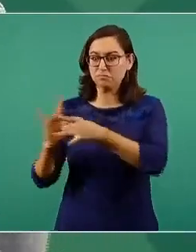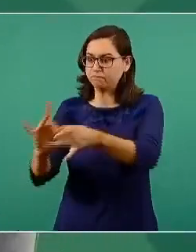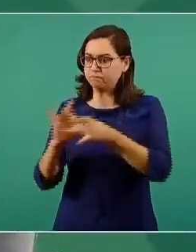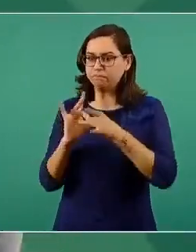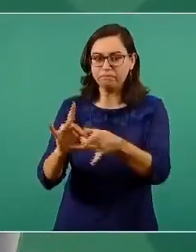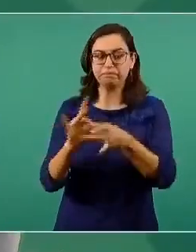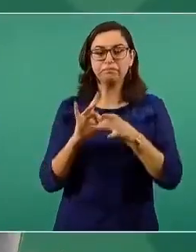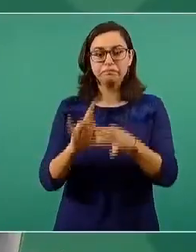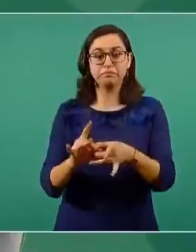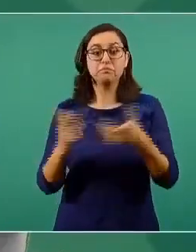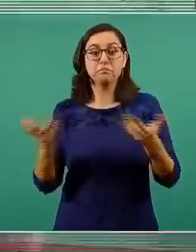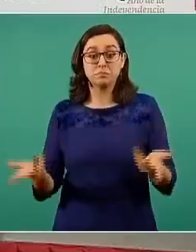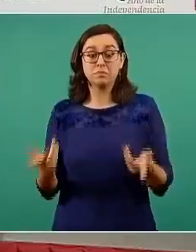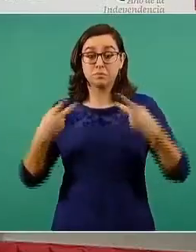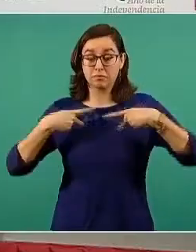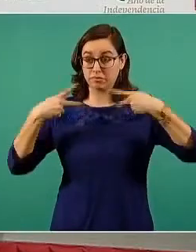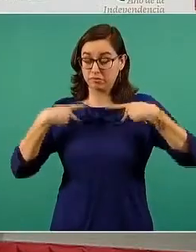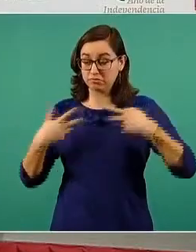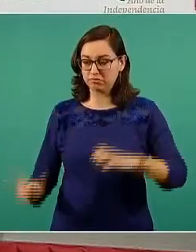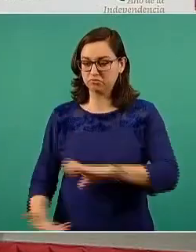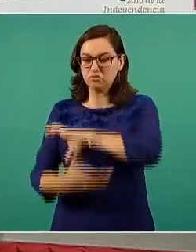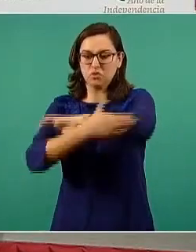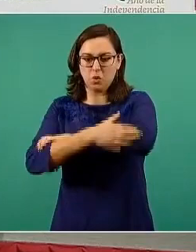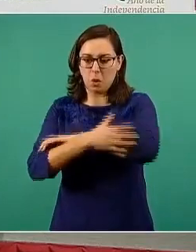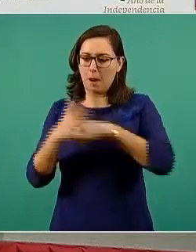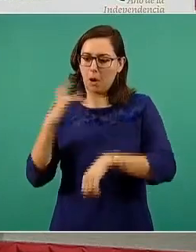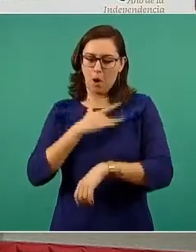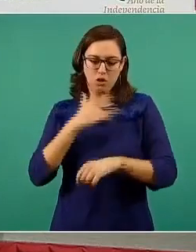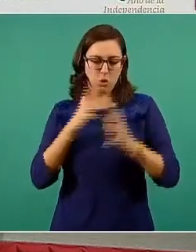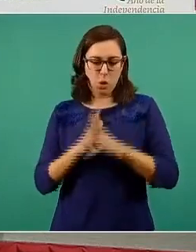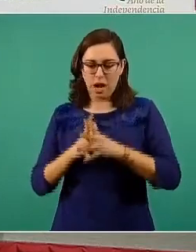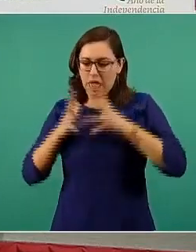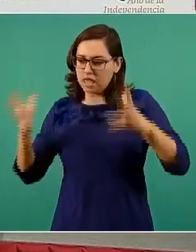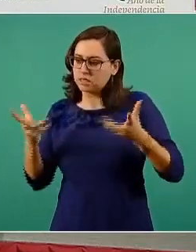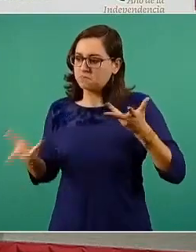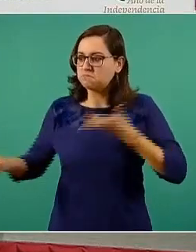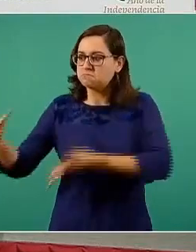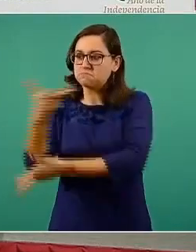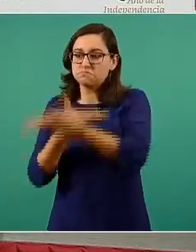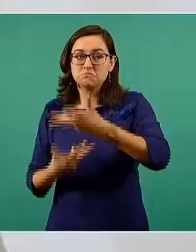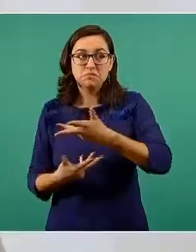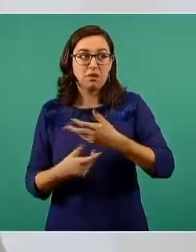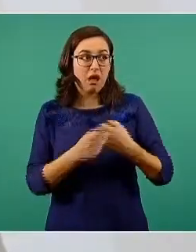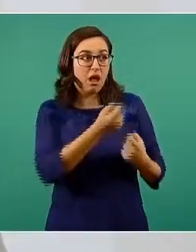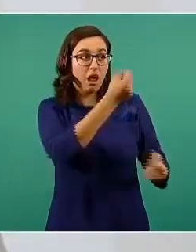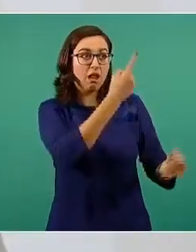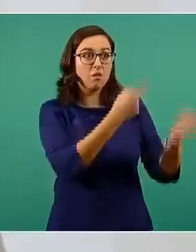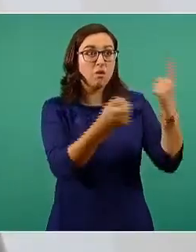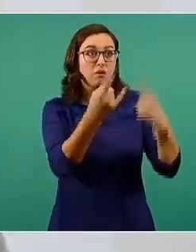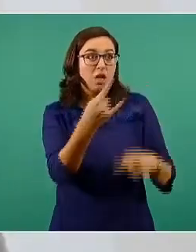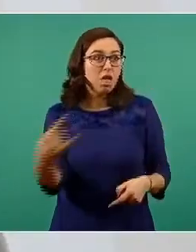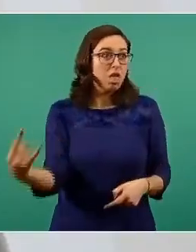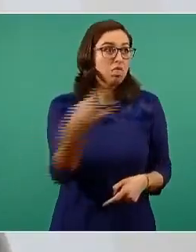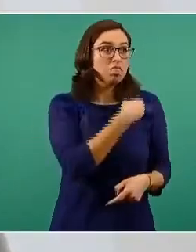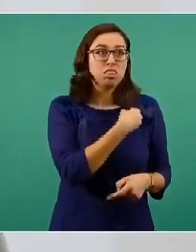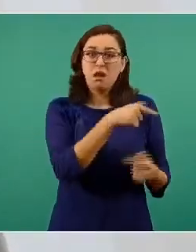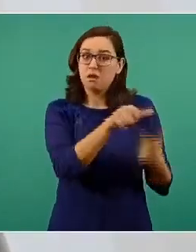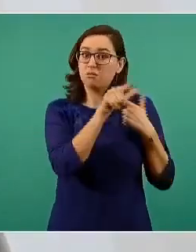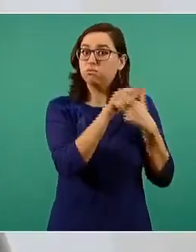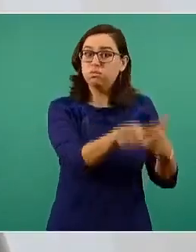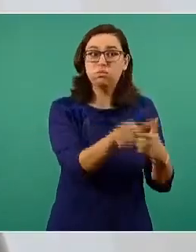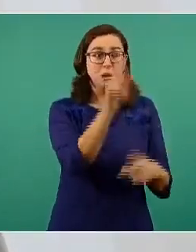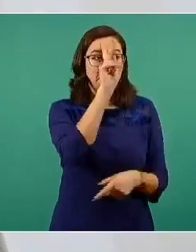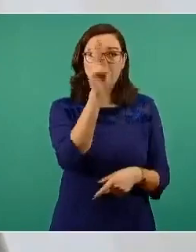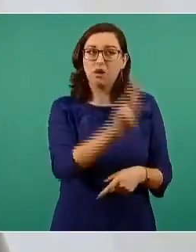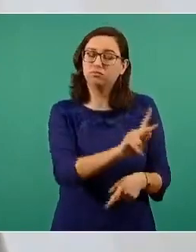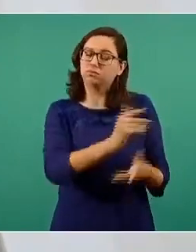y los egoístas fueron más egoístas. Así que en ese sentido, México y Argentina han trabajado en forma colaborativa y